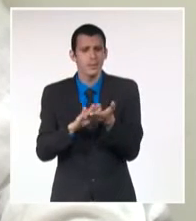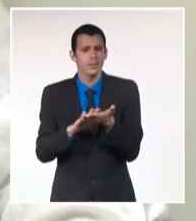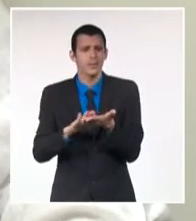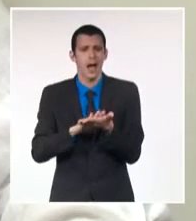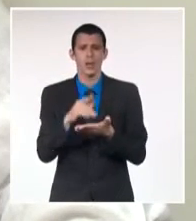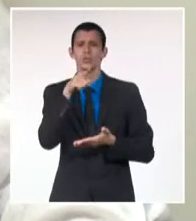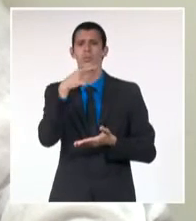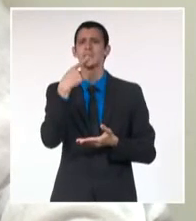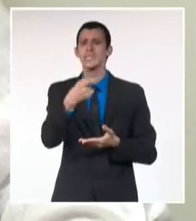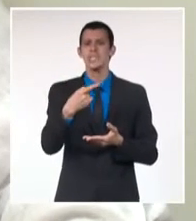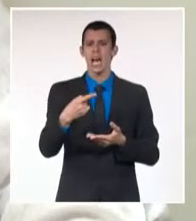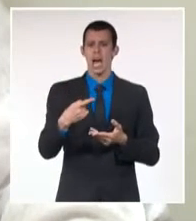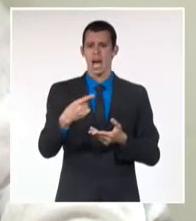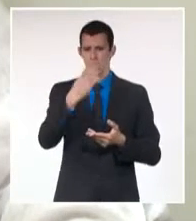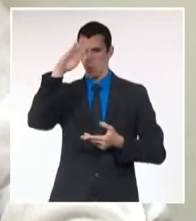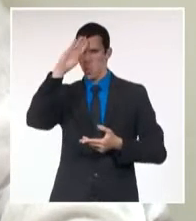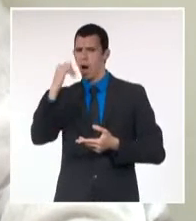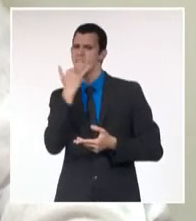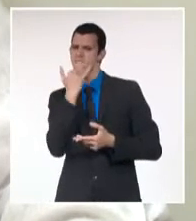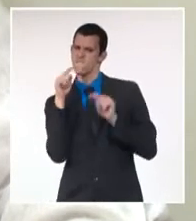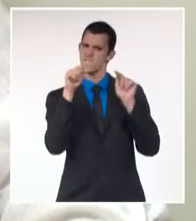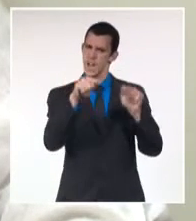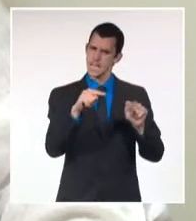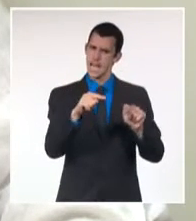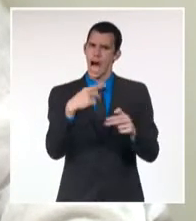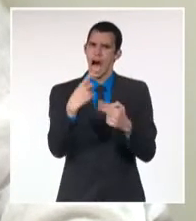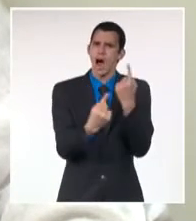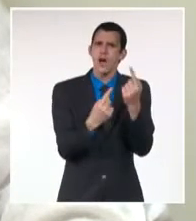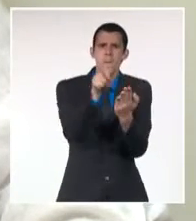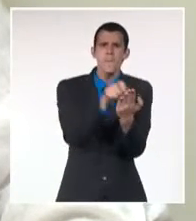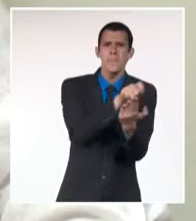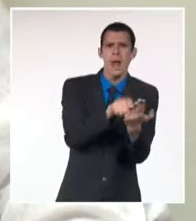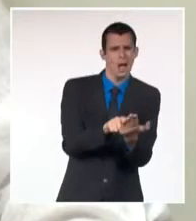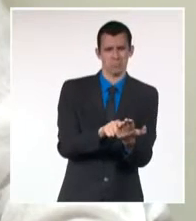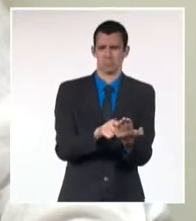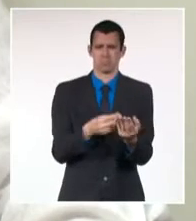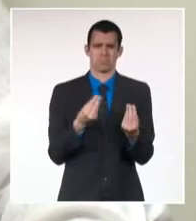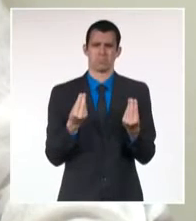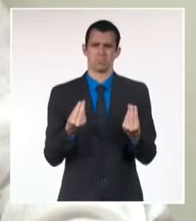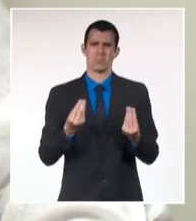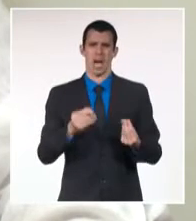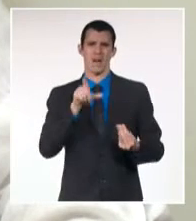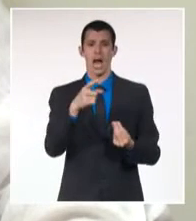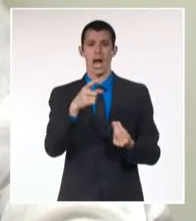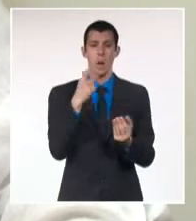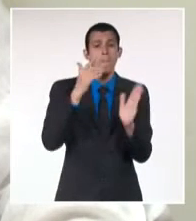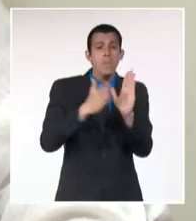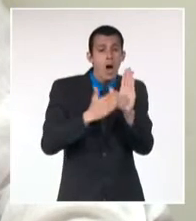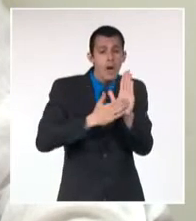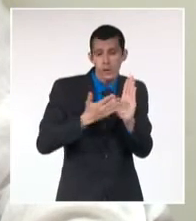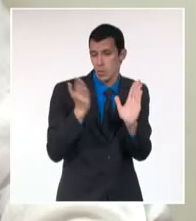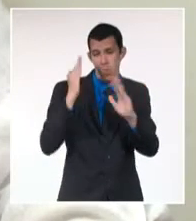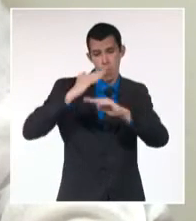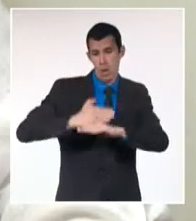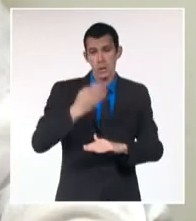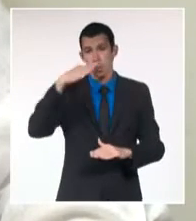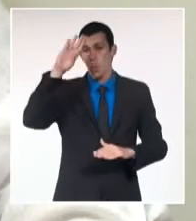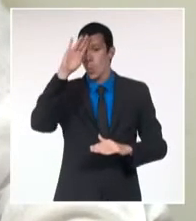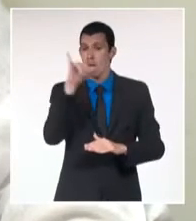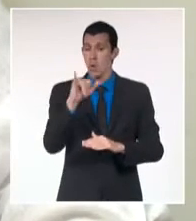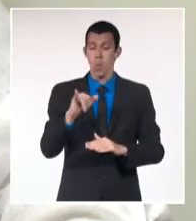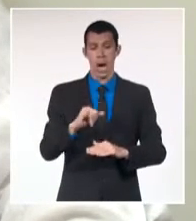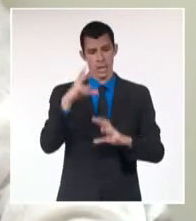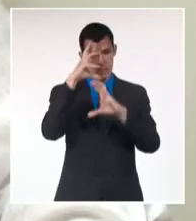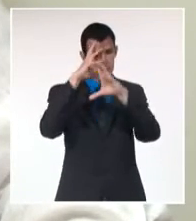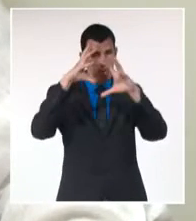Estados Unidos tuvo evidencia para sostener ese punto de vista. Y Cuba, a través de científicos dedicándole mucho tiempo y